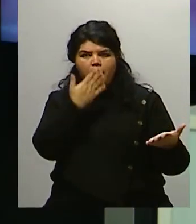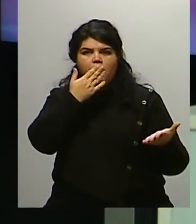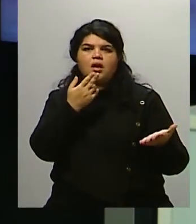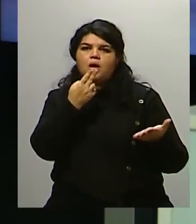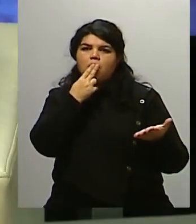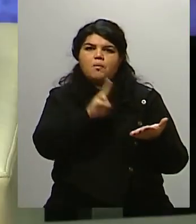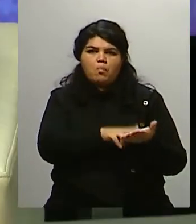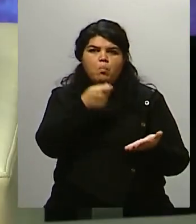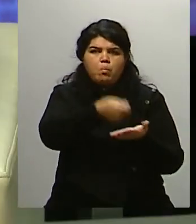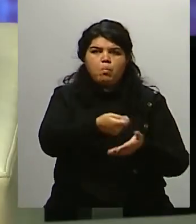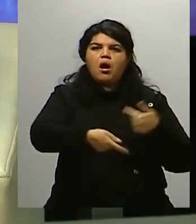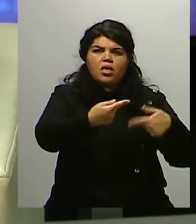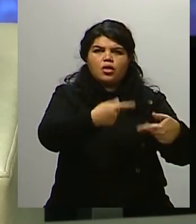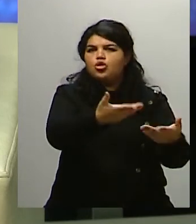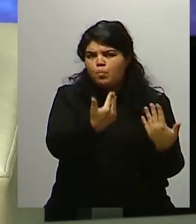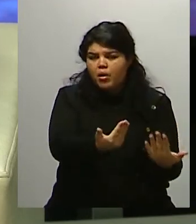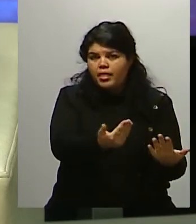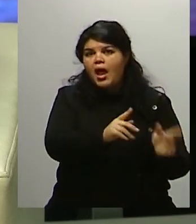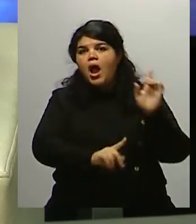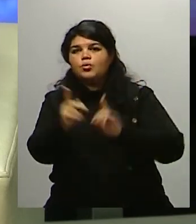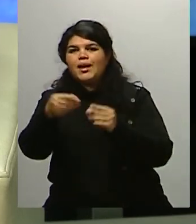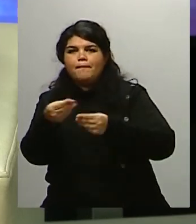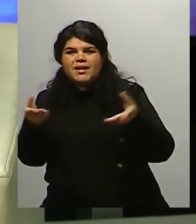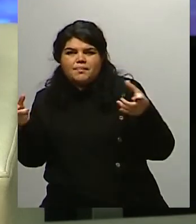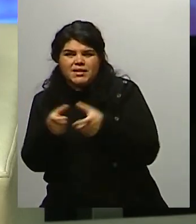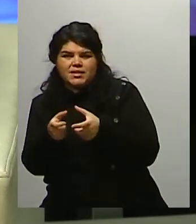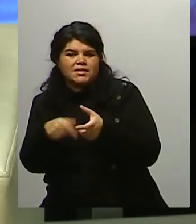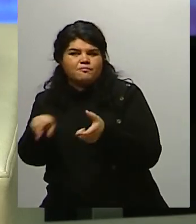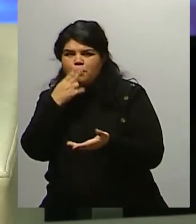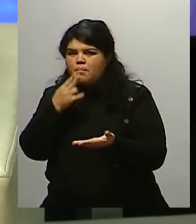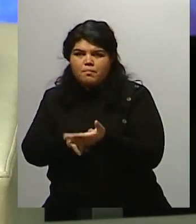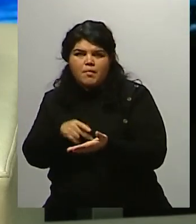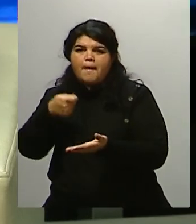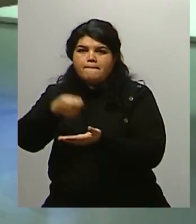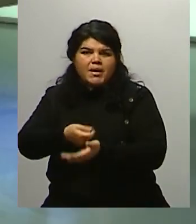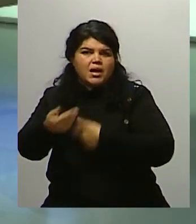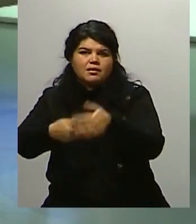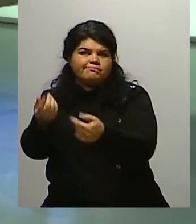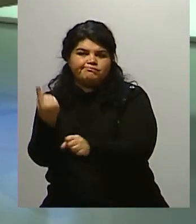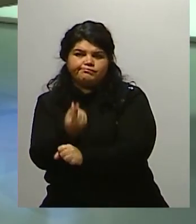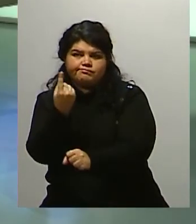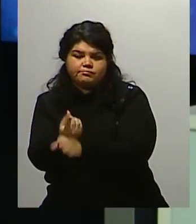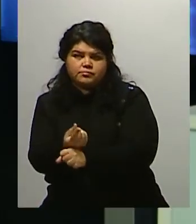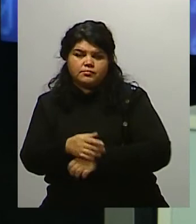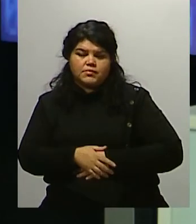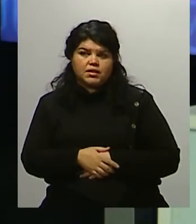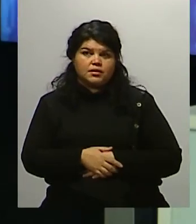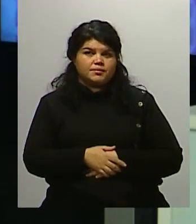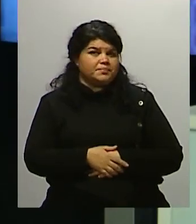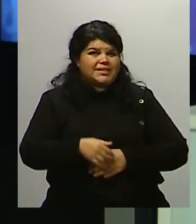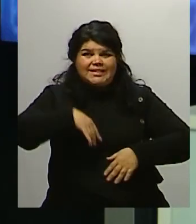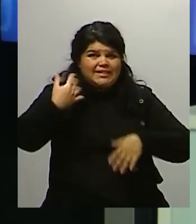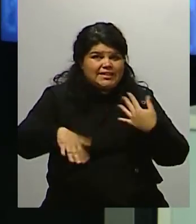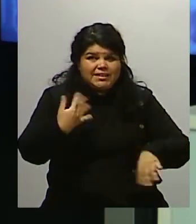yo considero que eso habría que tratarlo de manera detallada y en cada caso particular. Eso sí. Y una pregunta más, estamos medio contrarreloj, pero